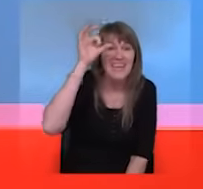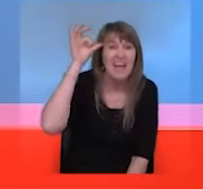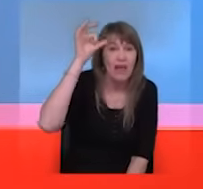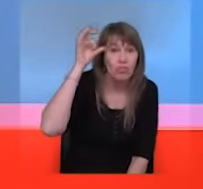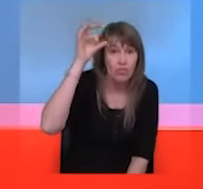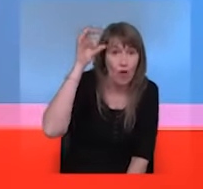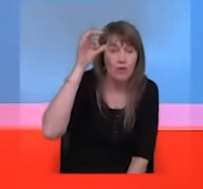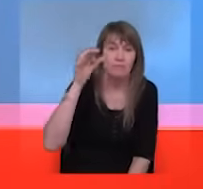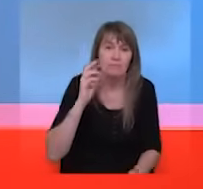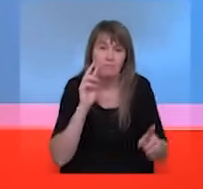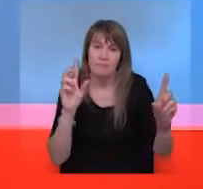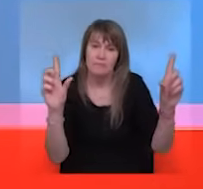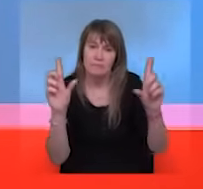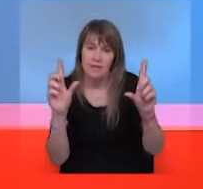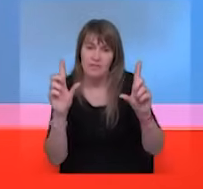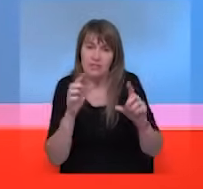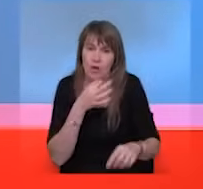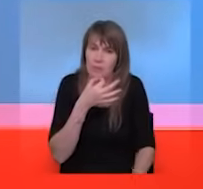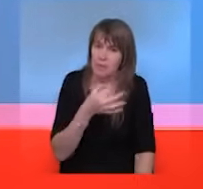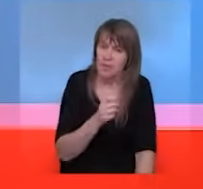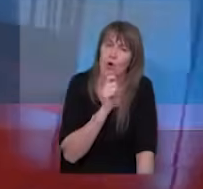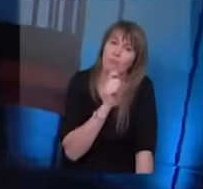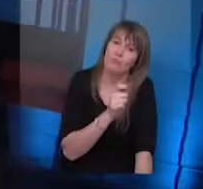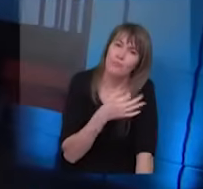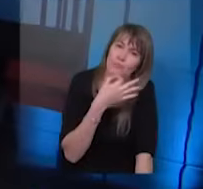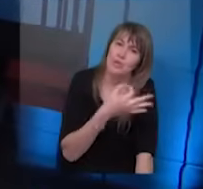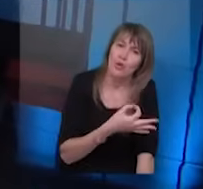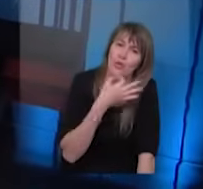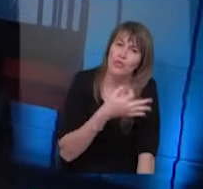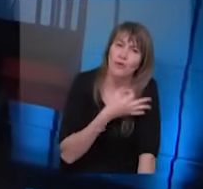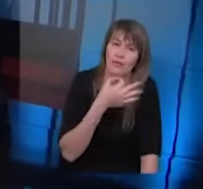frente a la televisión a decir las cosas que dice